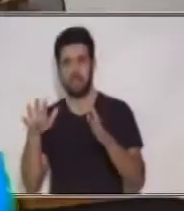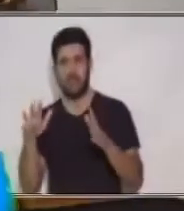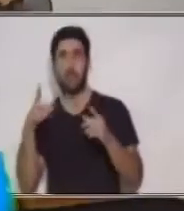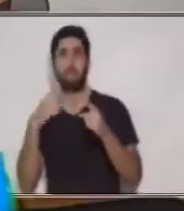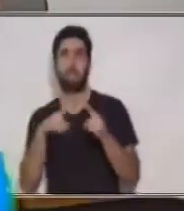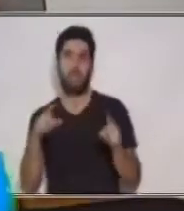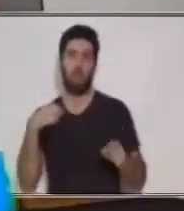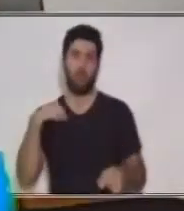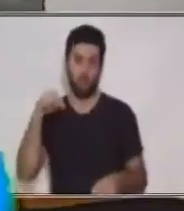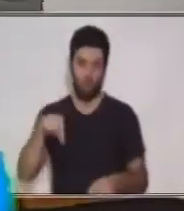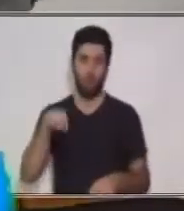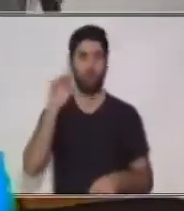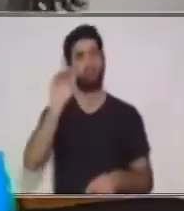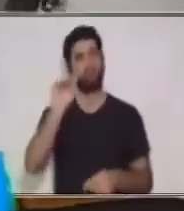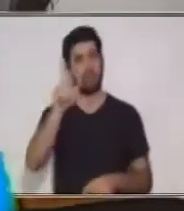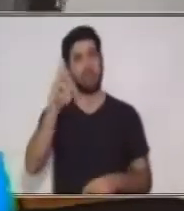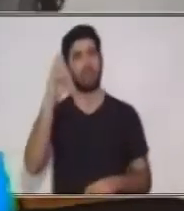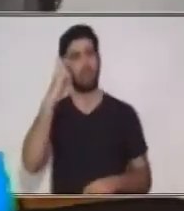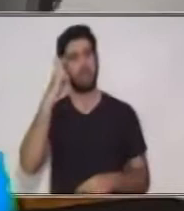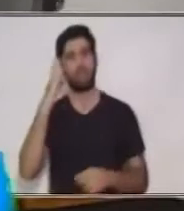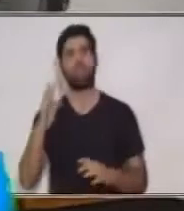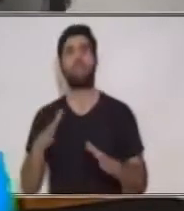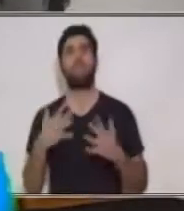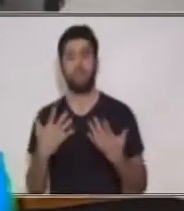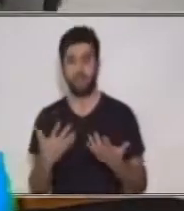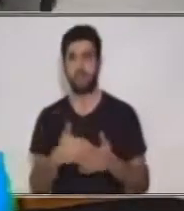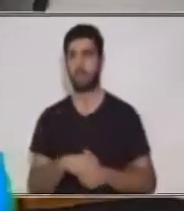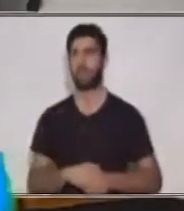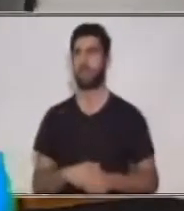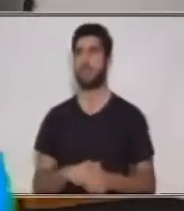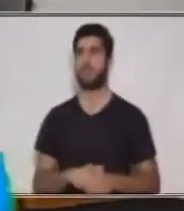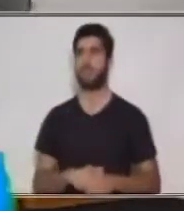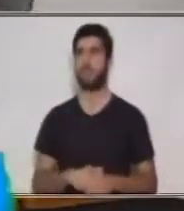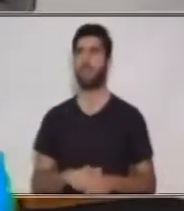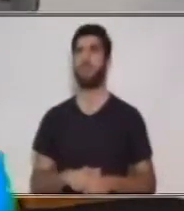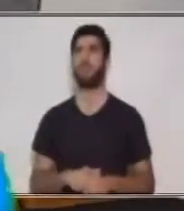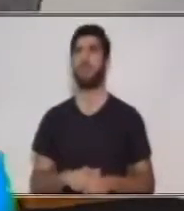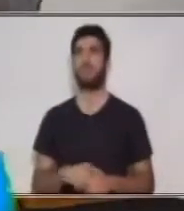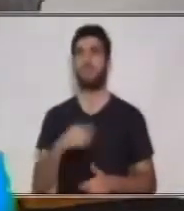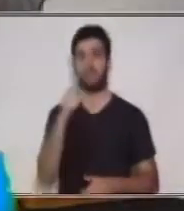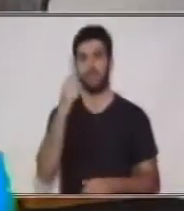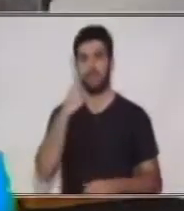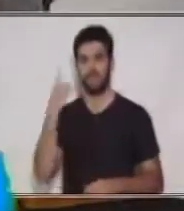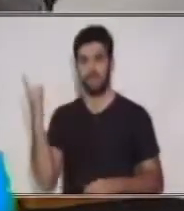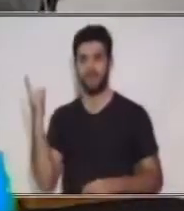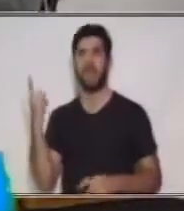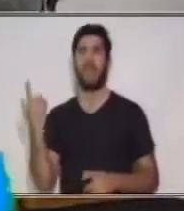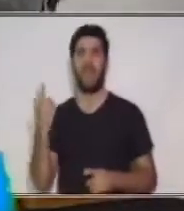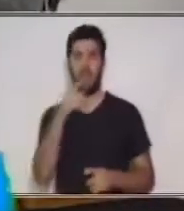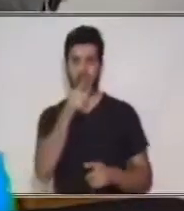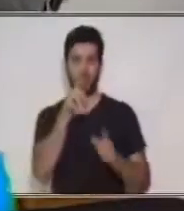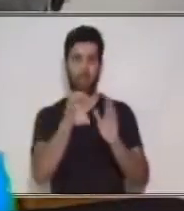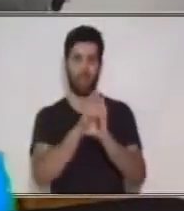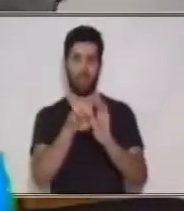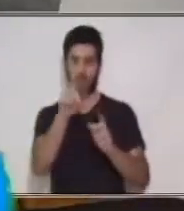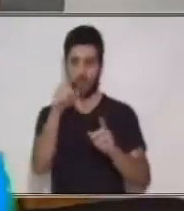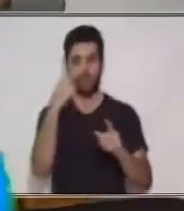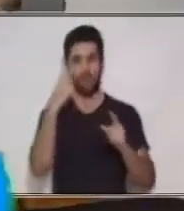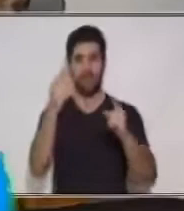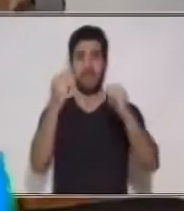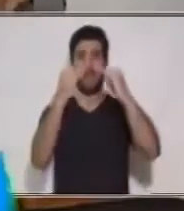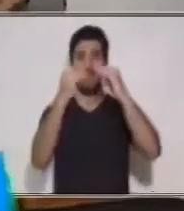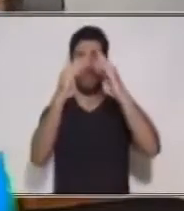hoy quiero que lo recordemos. El perímetro es una línea o un conjunto de líneas que forman el contorno de